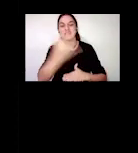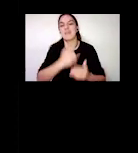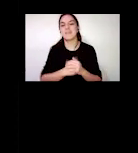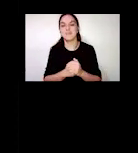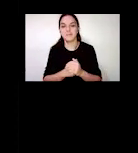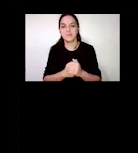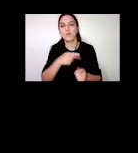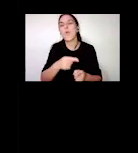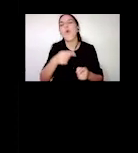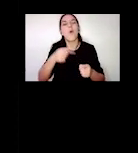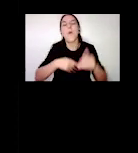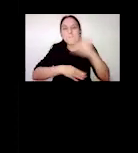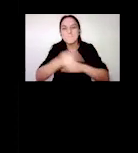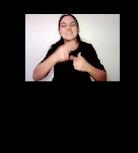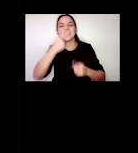económico,